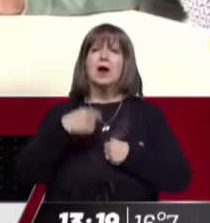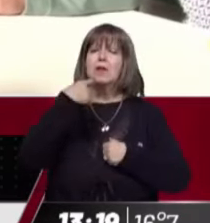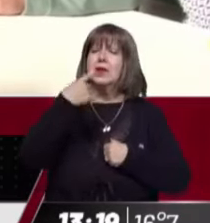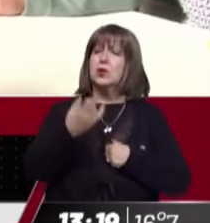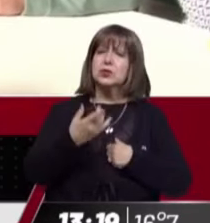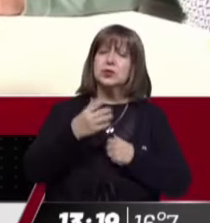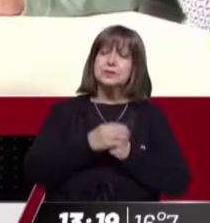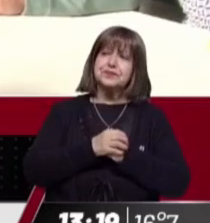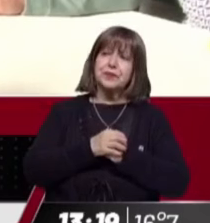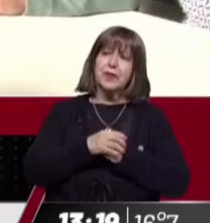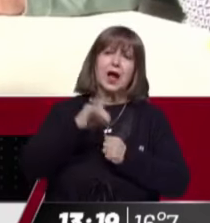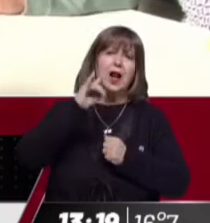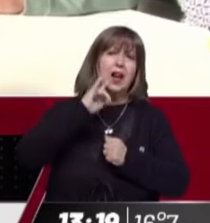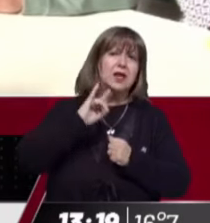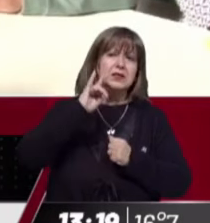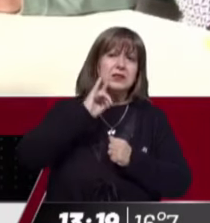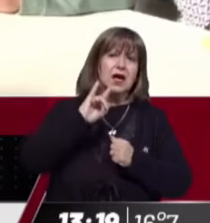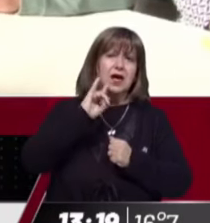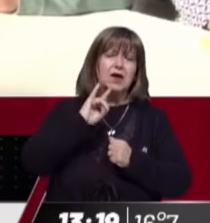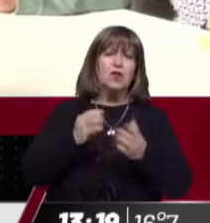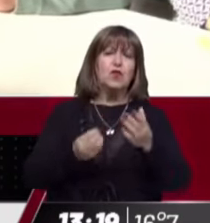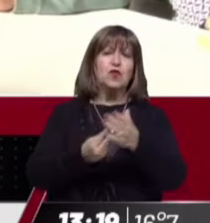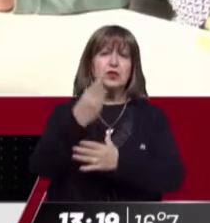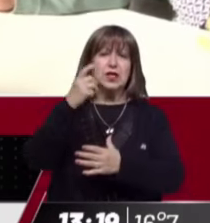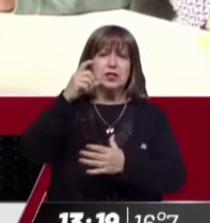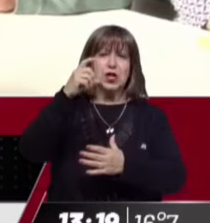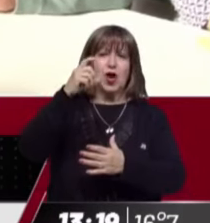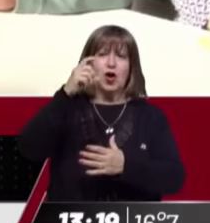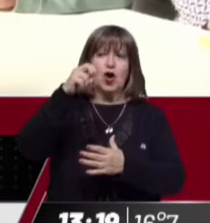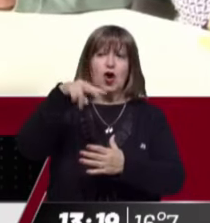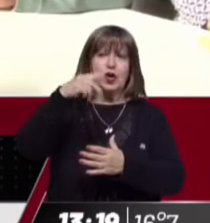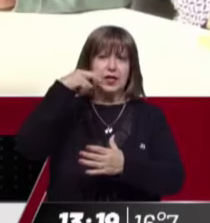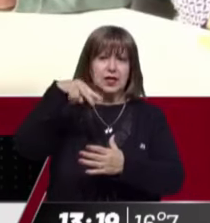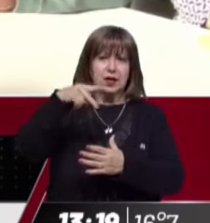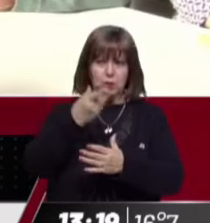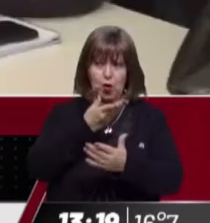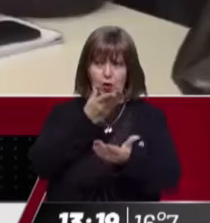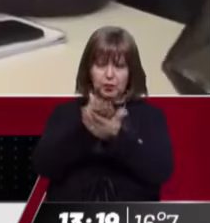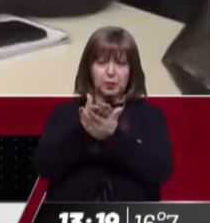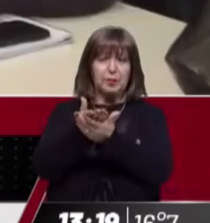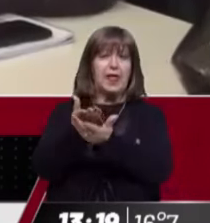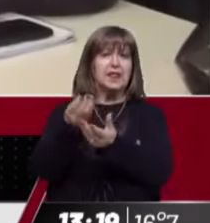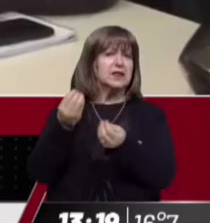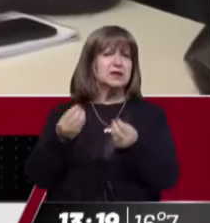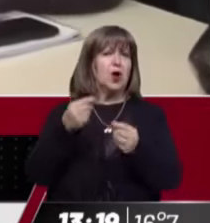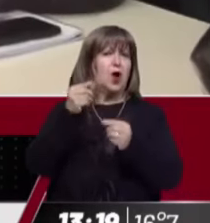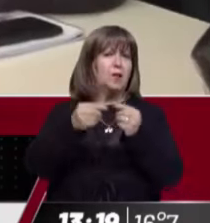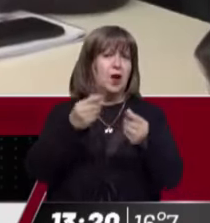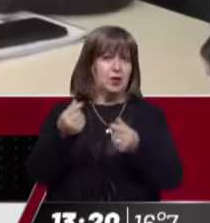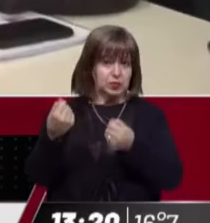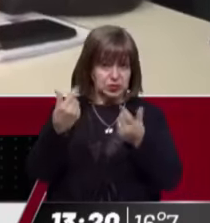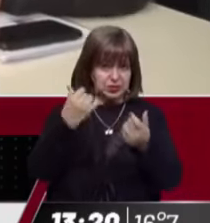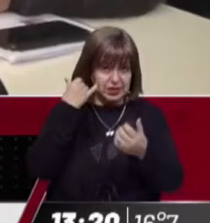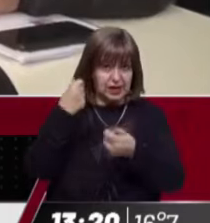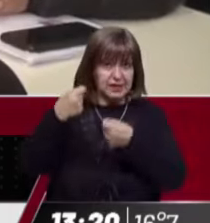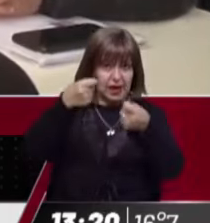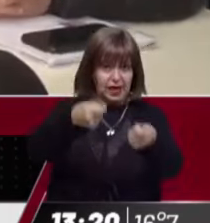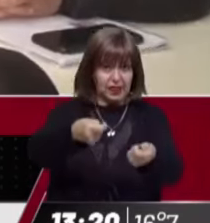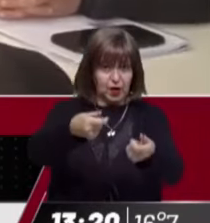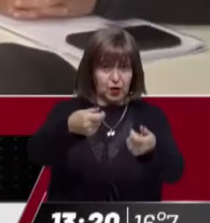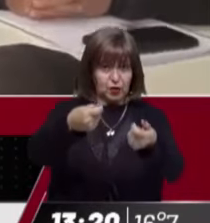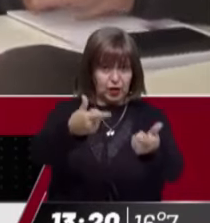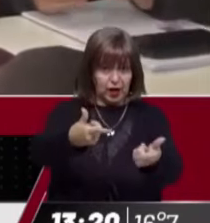iba a repartir CONIN en la provincia de Mendoza. Ustedes fueron a reclamar. ¿Cómo son los pasos para poder recibirla? ¿Qué ha pasado hasta